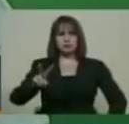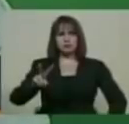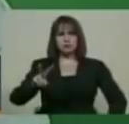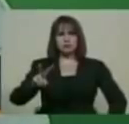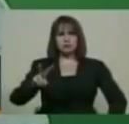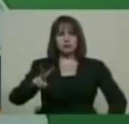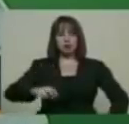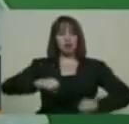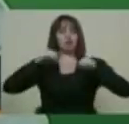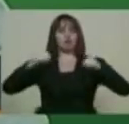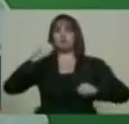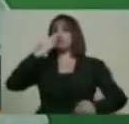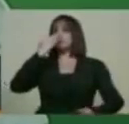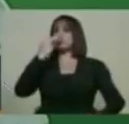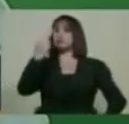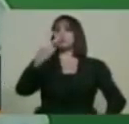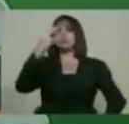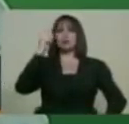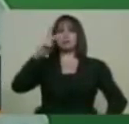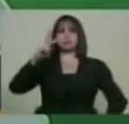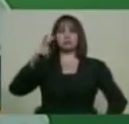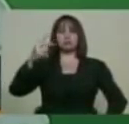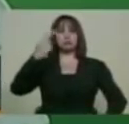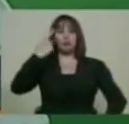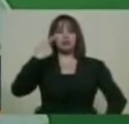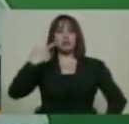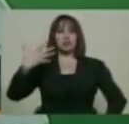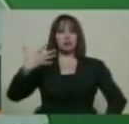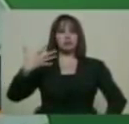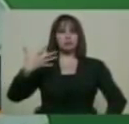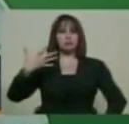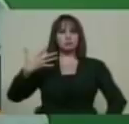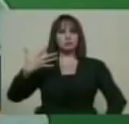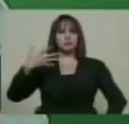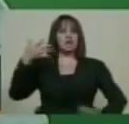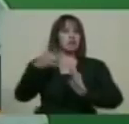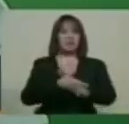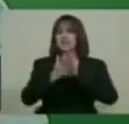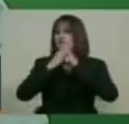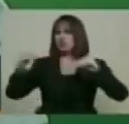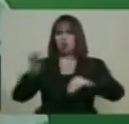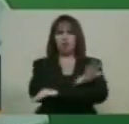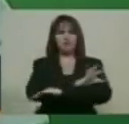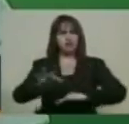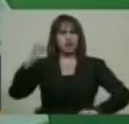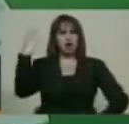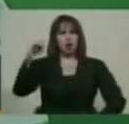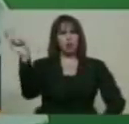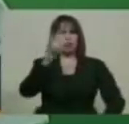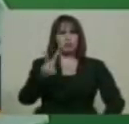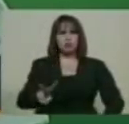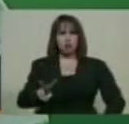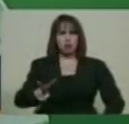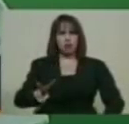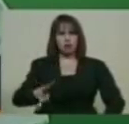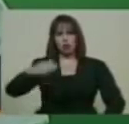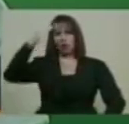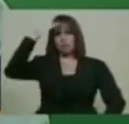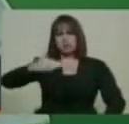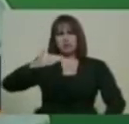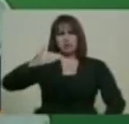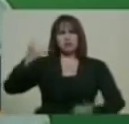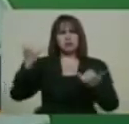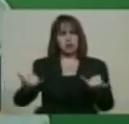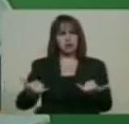suban la guardia, alertas, en toda la frontera colombo-venezolana, comandante estratégico